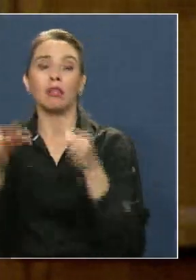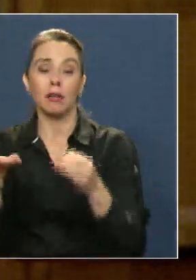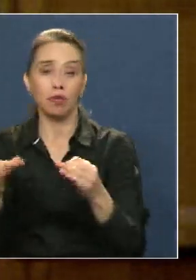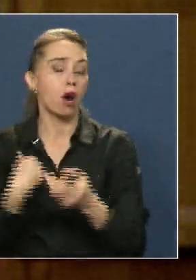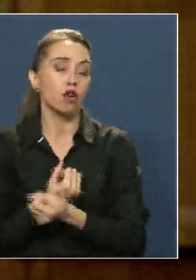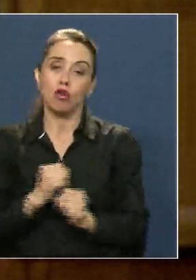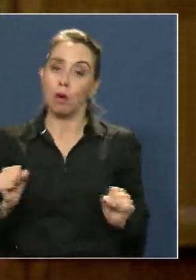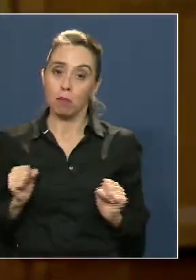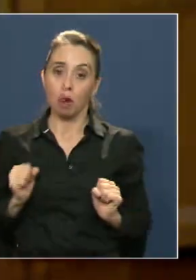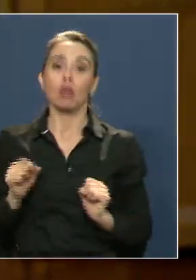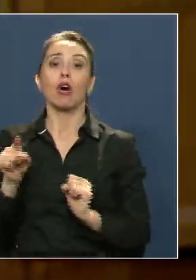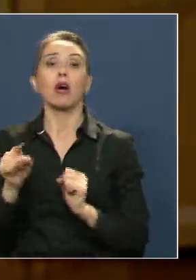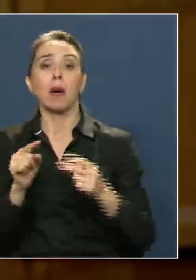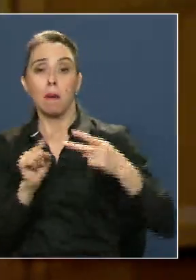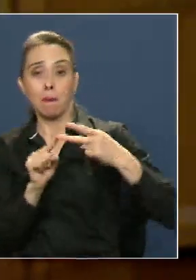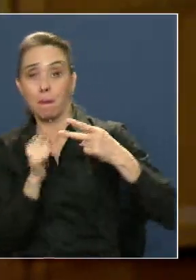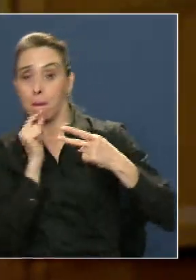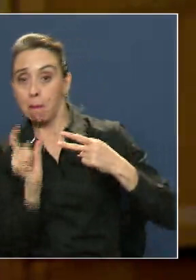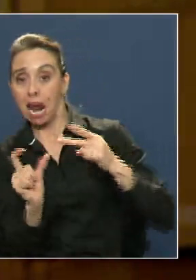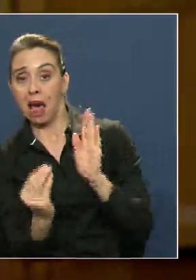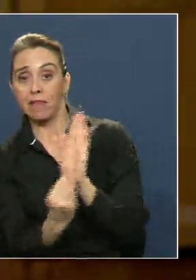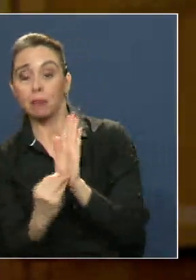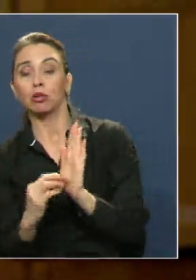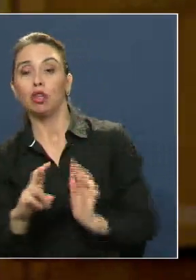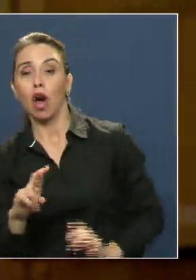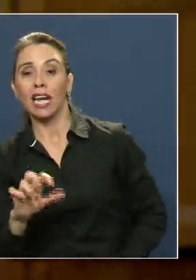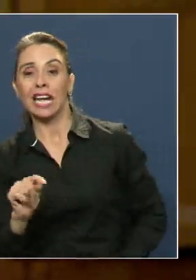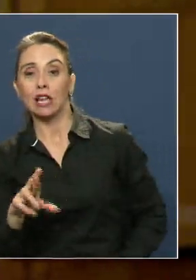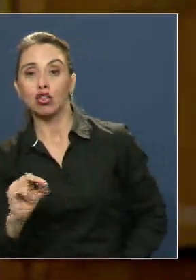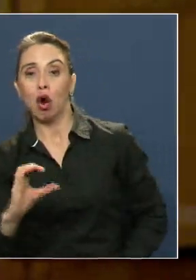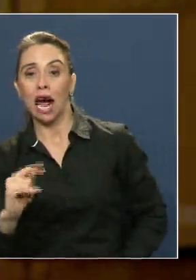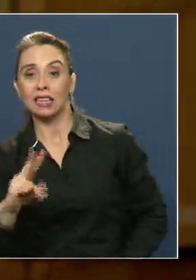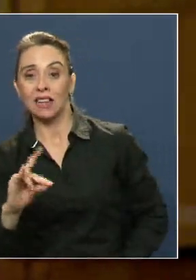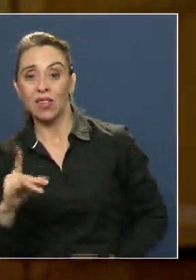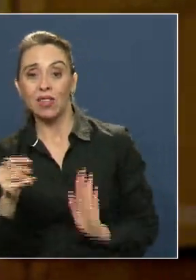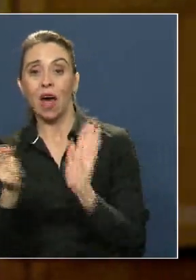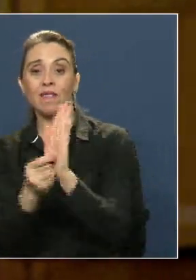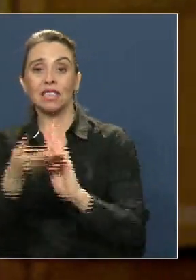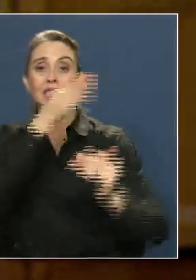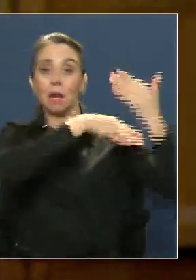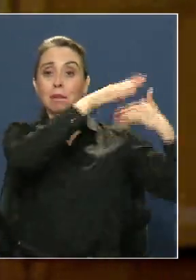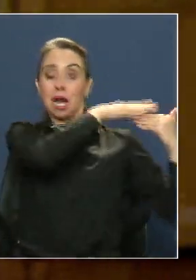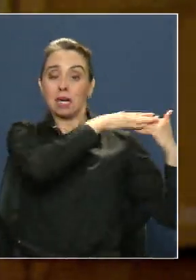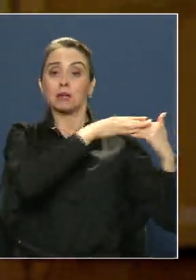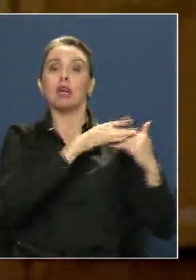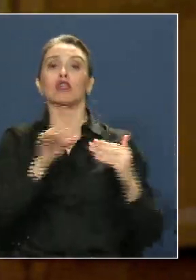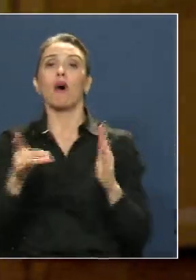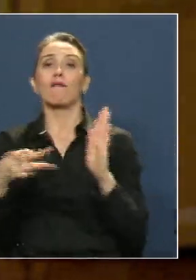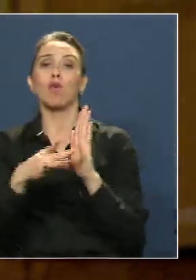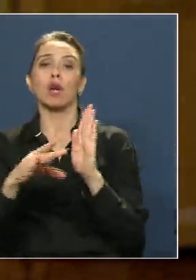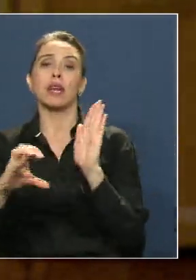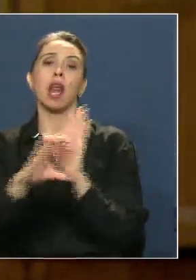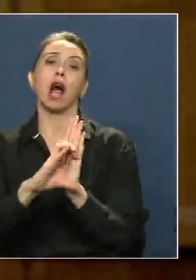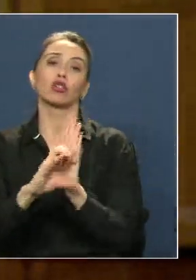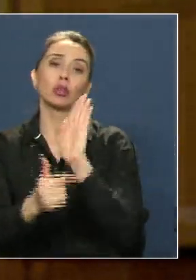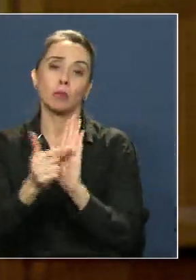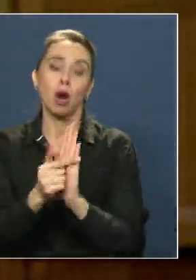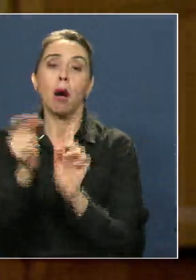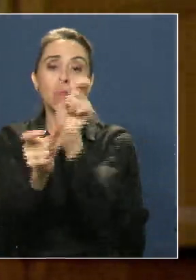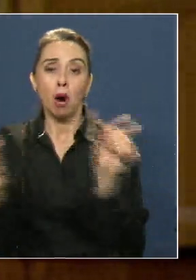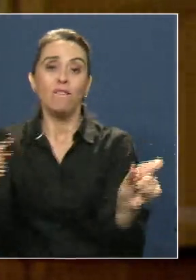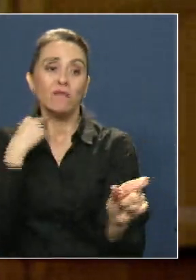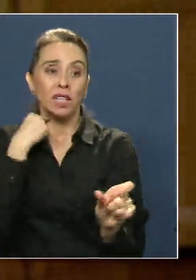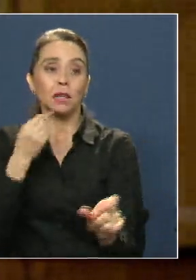Espero que la retroactividad tal cual está en este proyecto presentado por la Cámara no sea inconstitucional. Por las víctimas